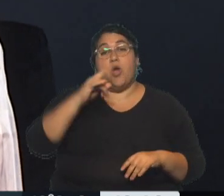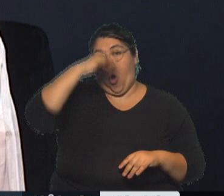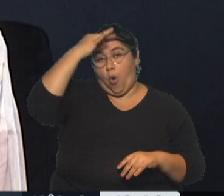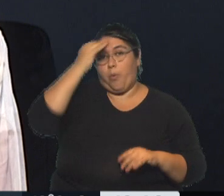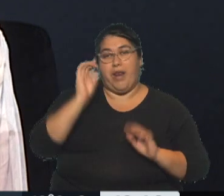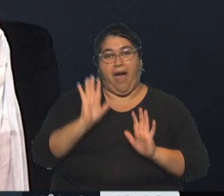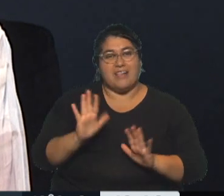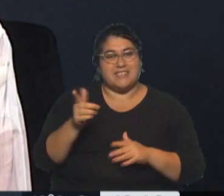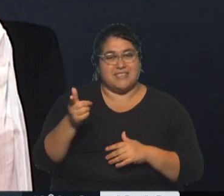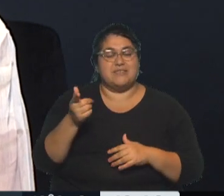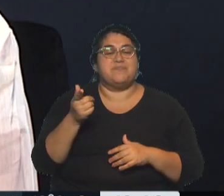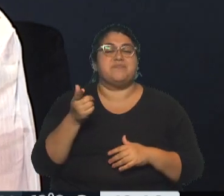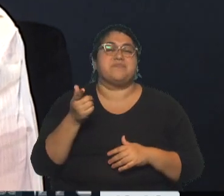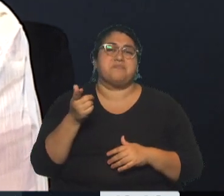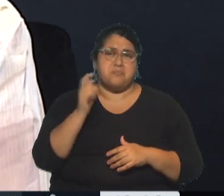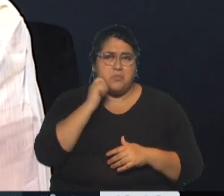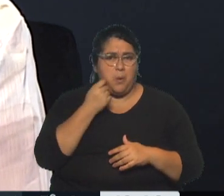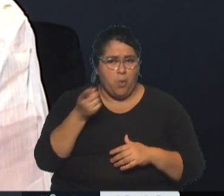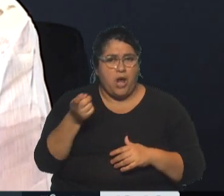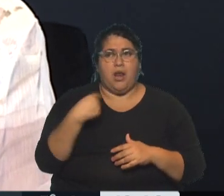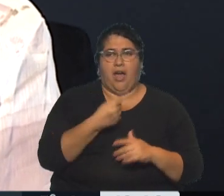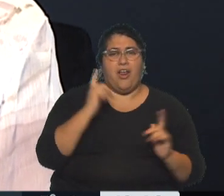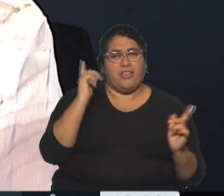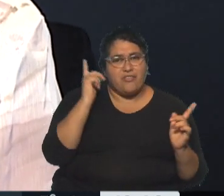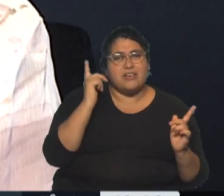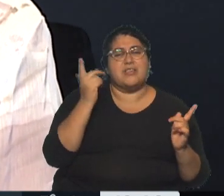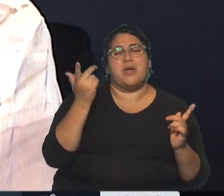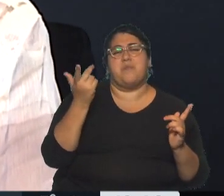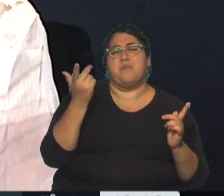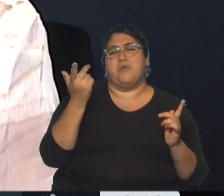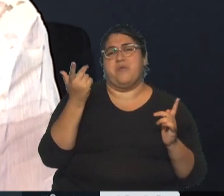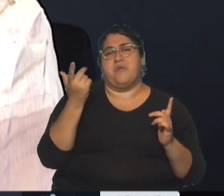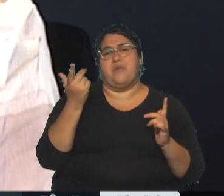eso. Así que está bueno que nos divirtamos y que